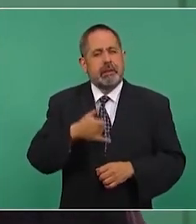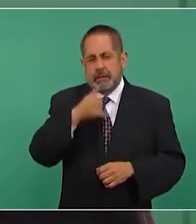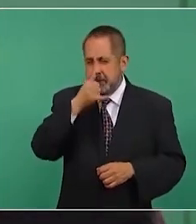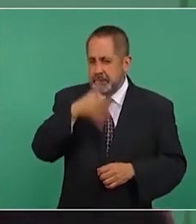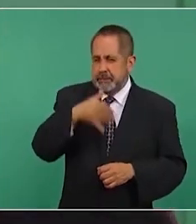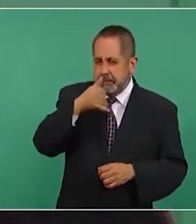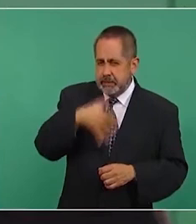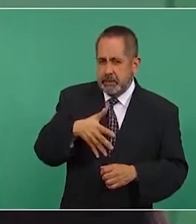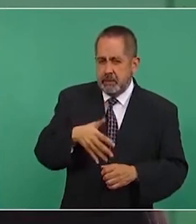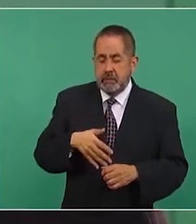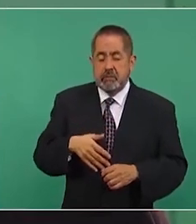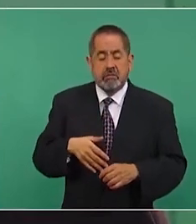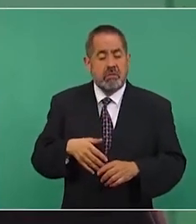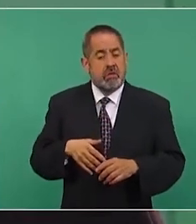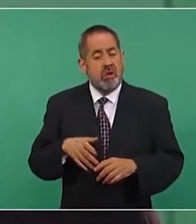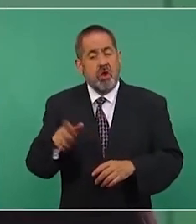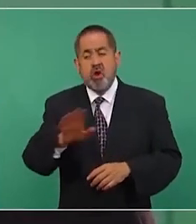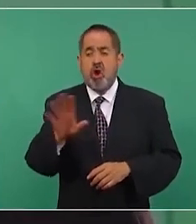No quiero la